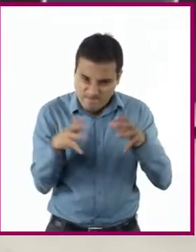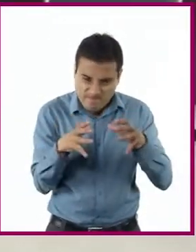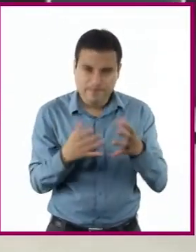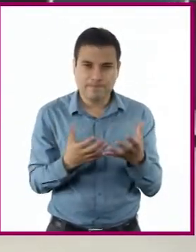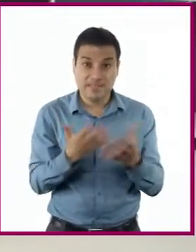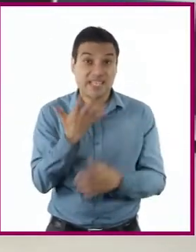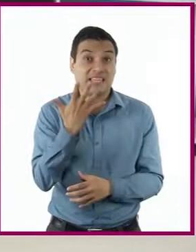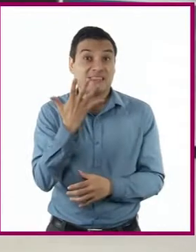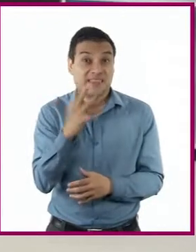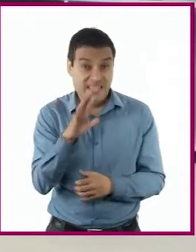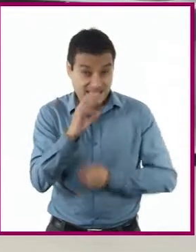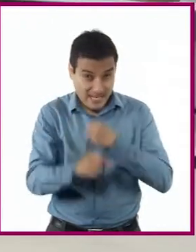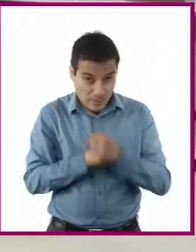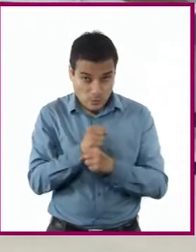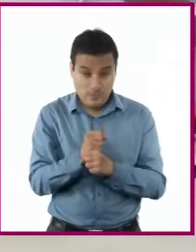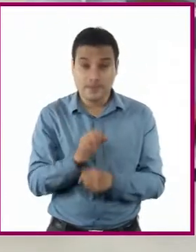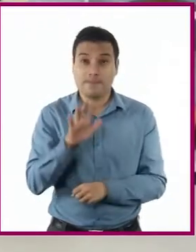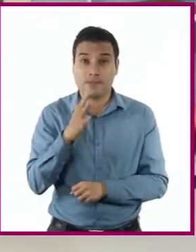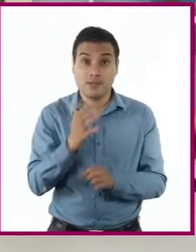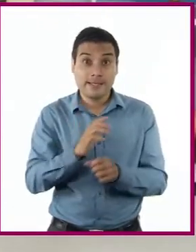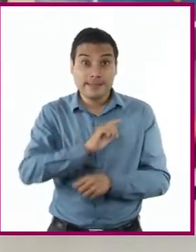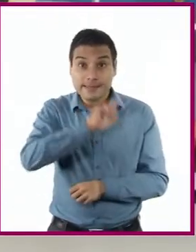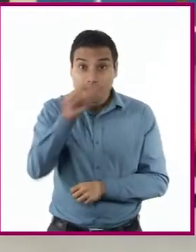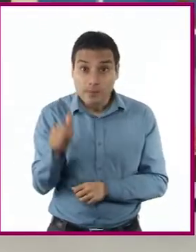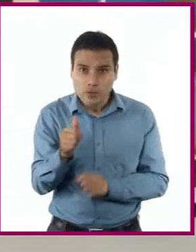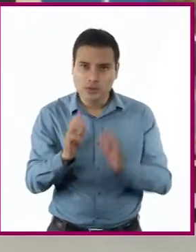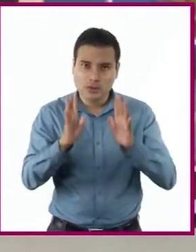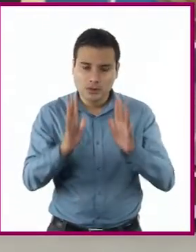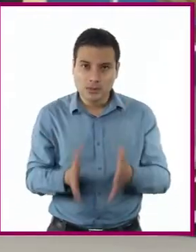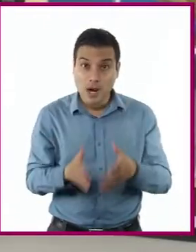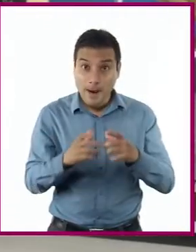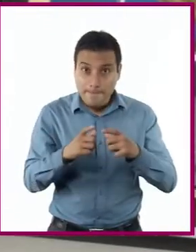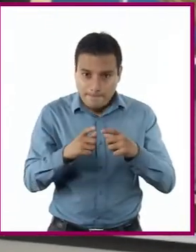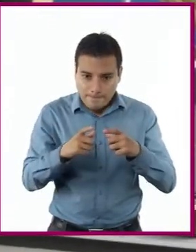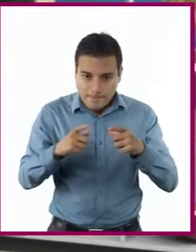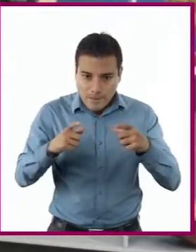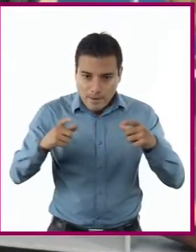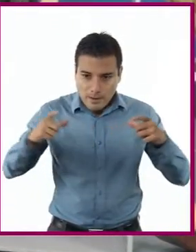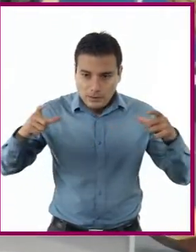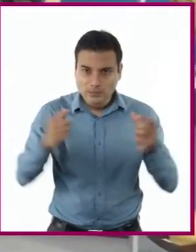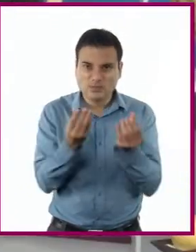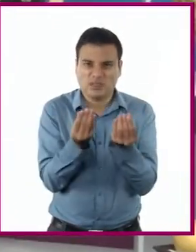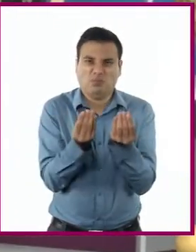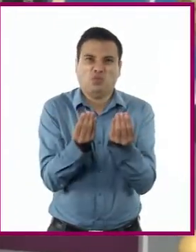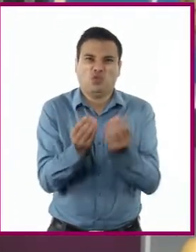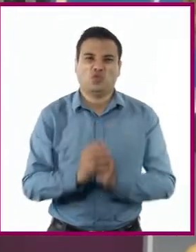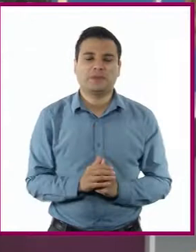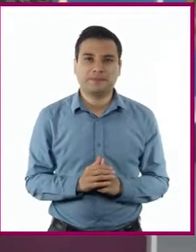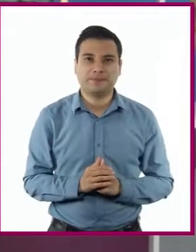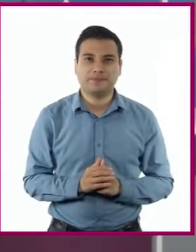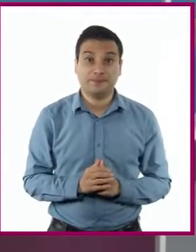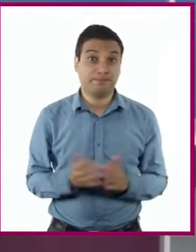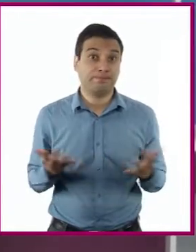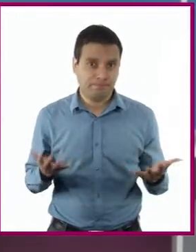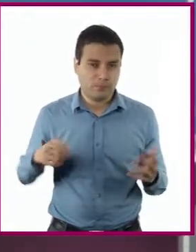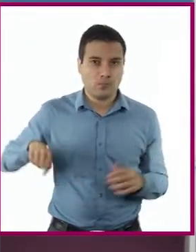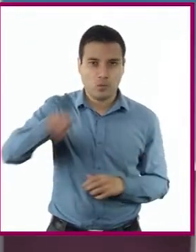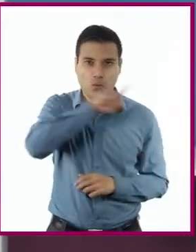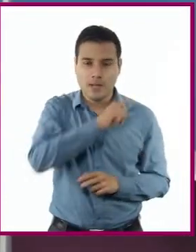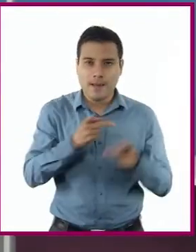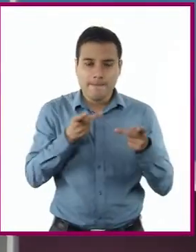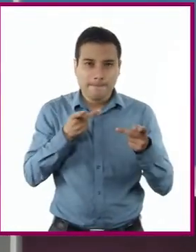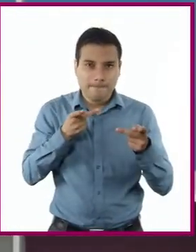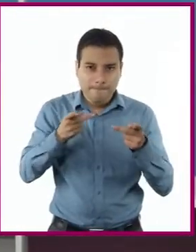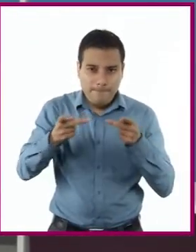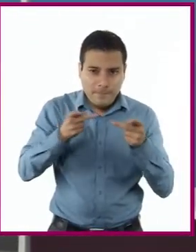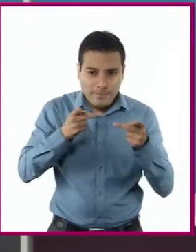como 10 años así, y ya luego pues nos crecimos y pues ya éramos muchos miles. Entonces nos preparamos bien